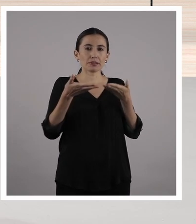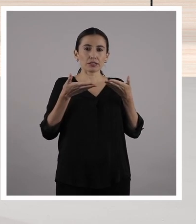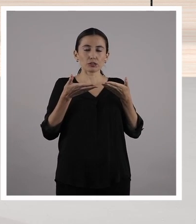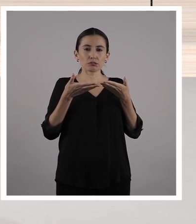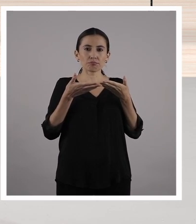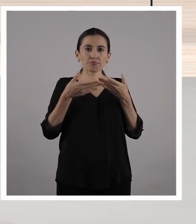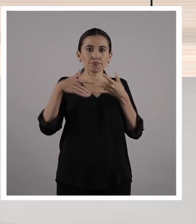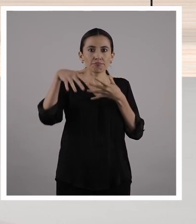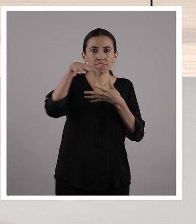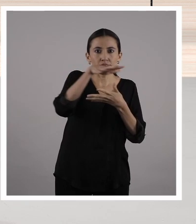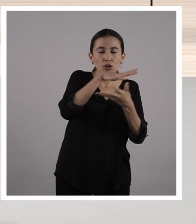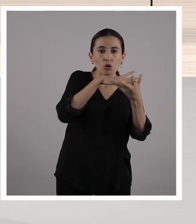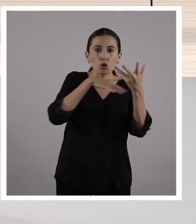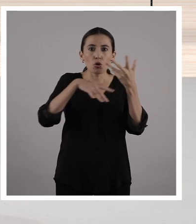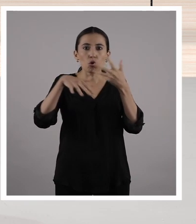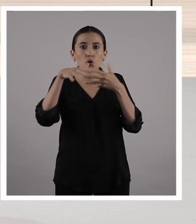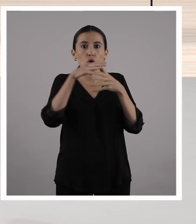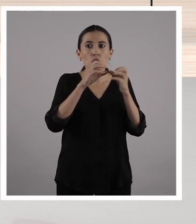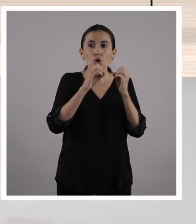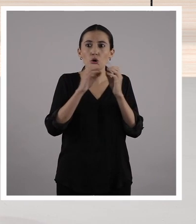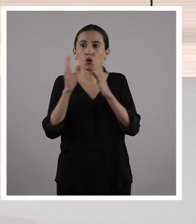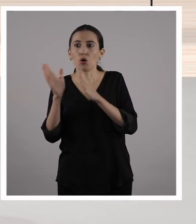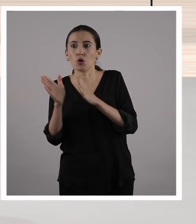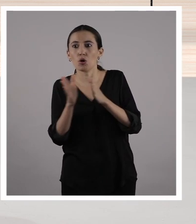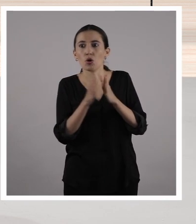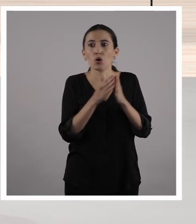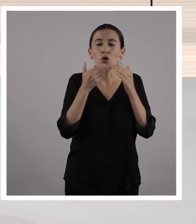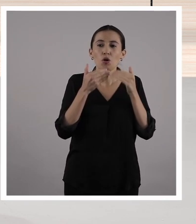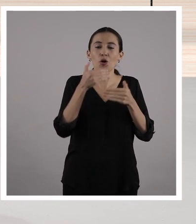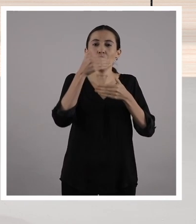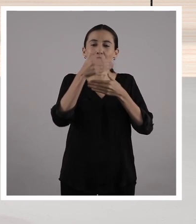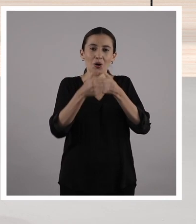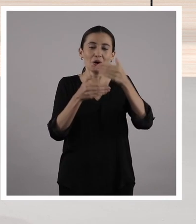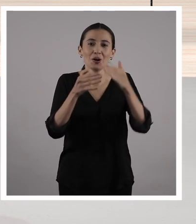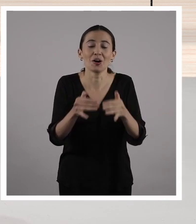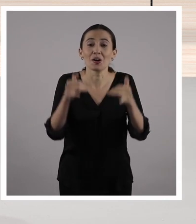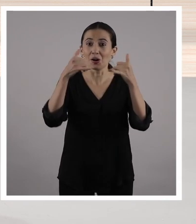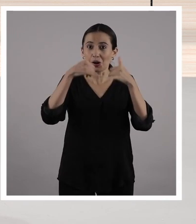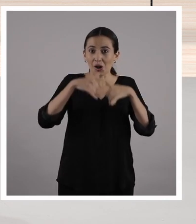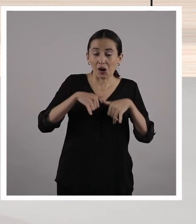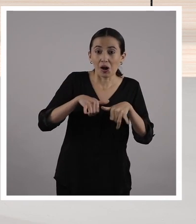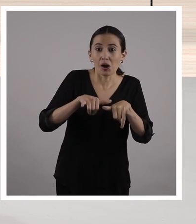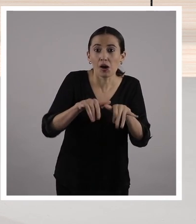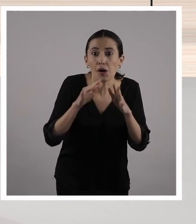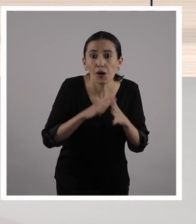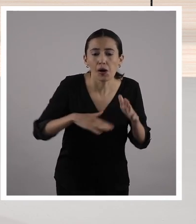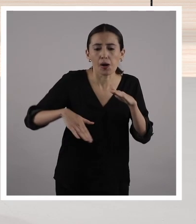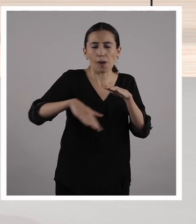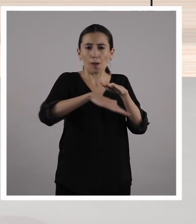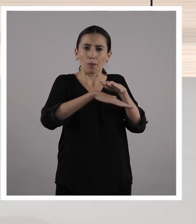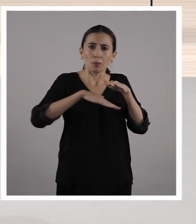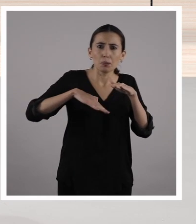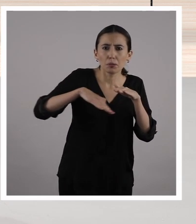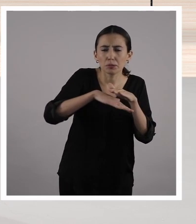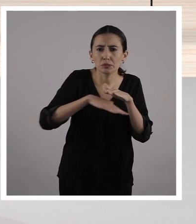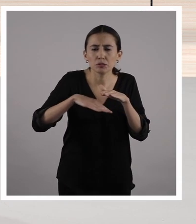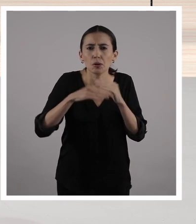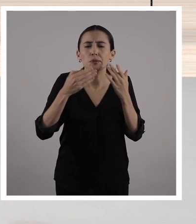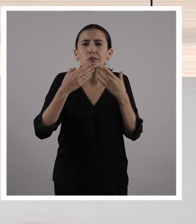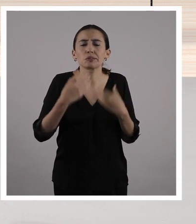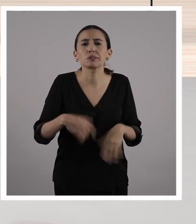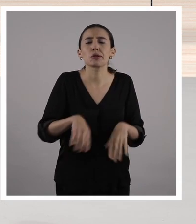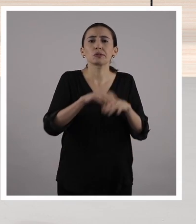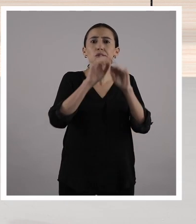Bienvenidos y bienvenidas. Si ustedes están en octavo, noveno o décimo de Educación General Básica